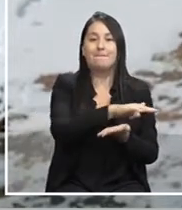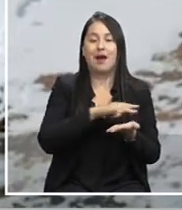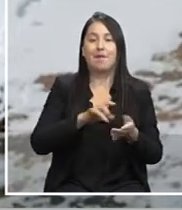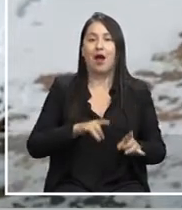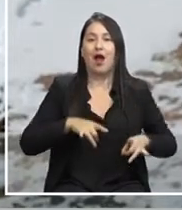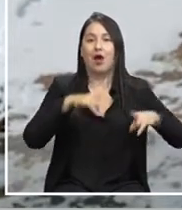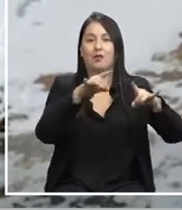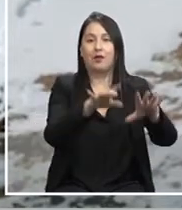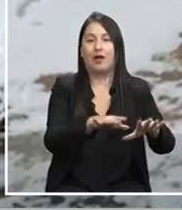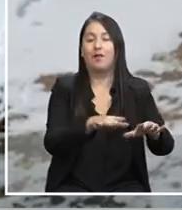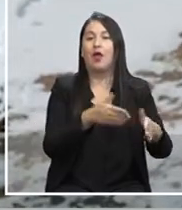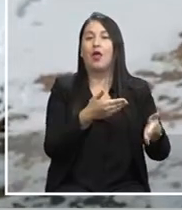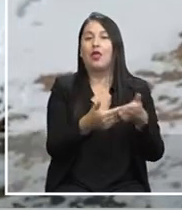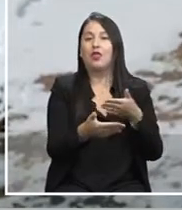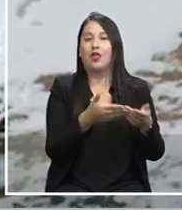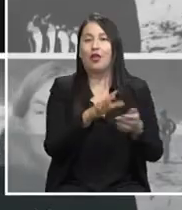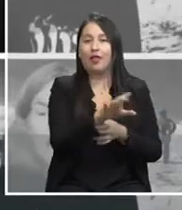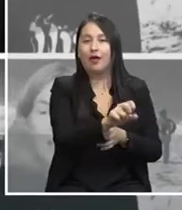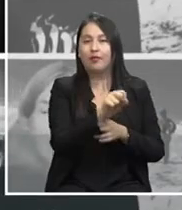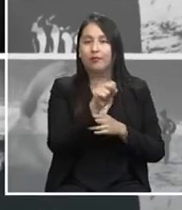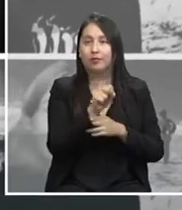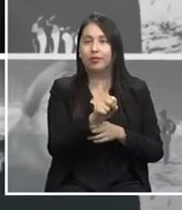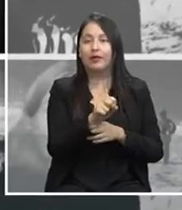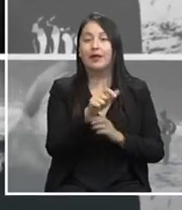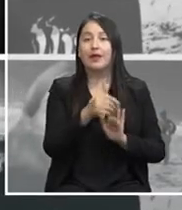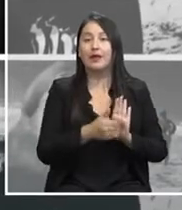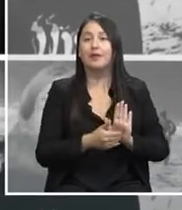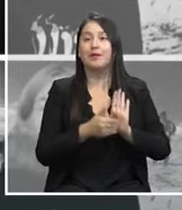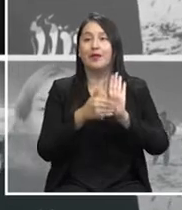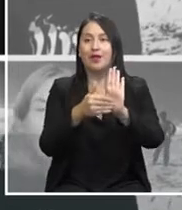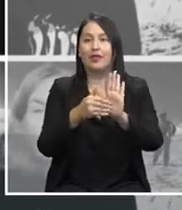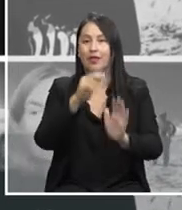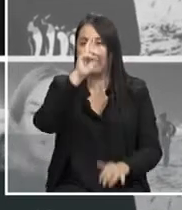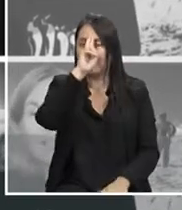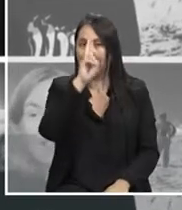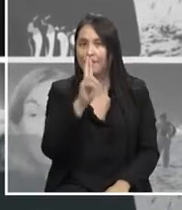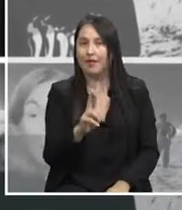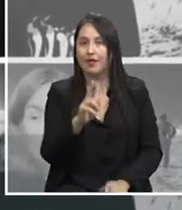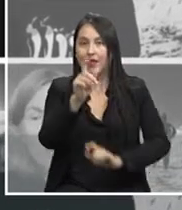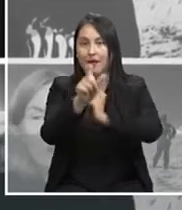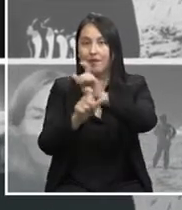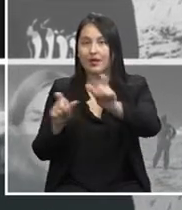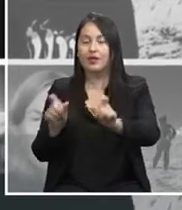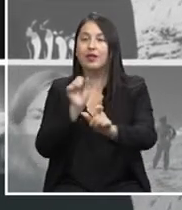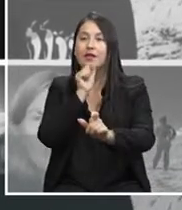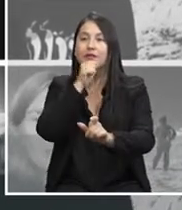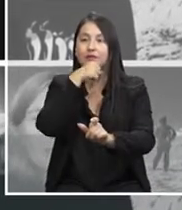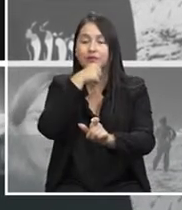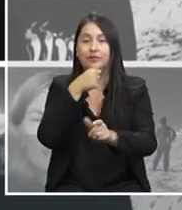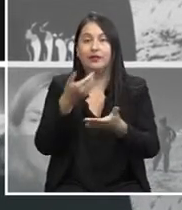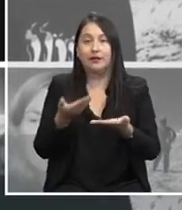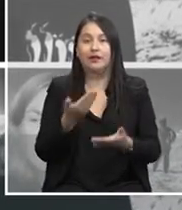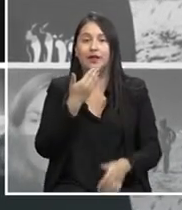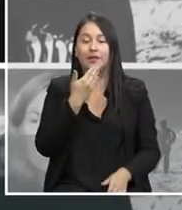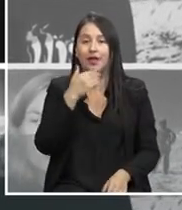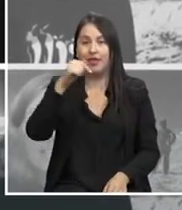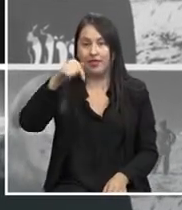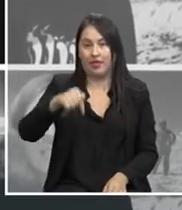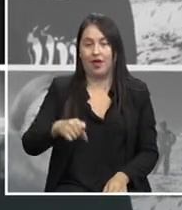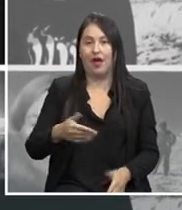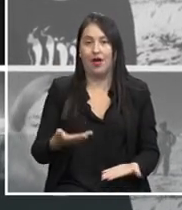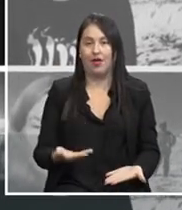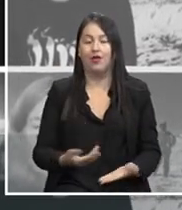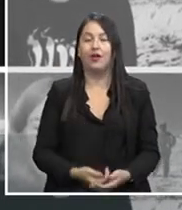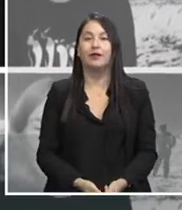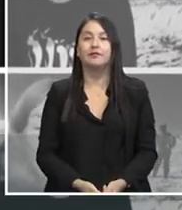los custodios tradicionales de esta tierra y presentar mis respetos a los ancianos del pasado y del presente. Hoy quiero hablarles